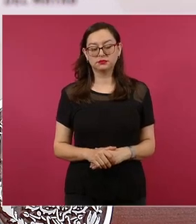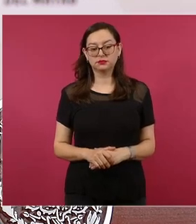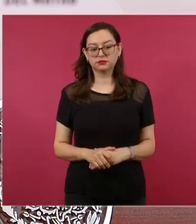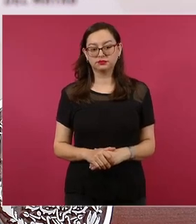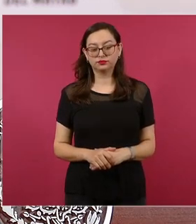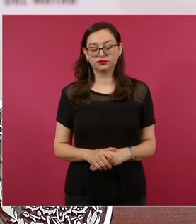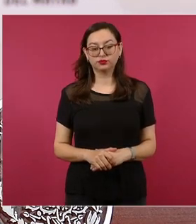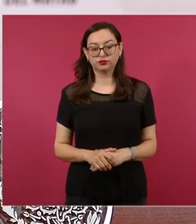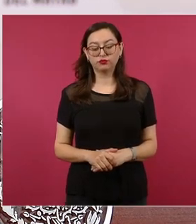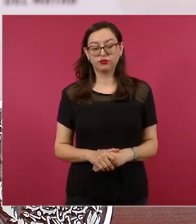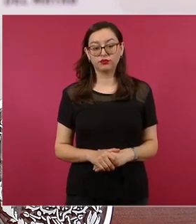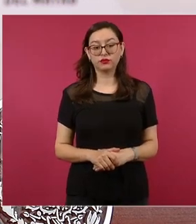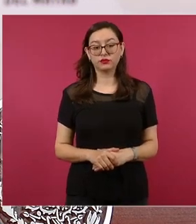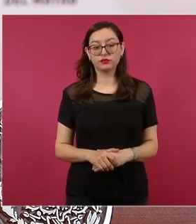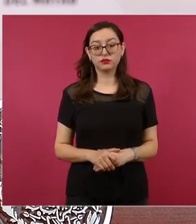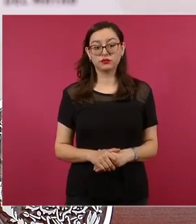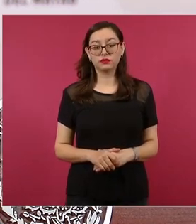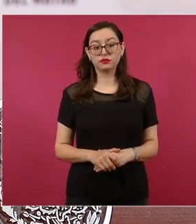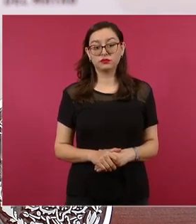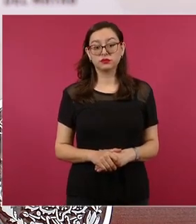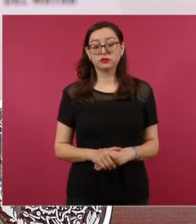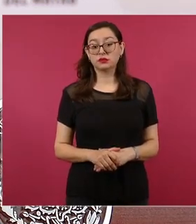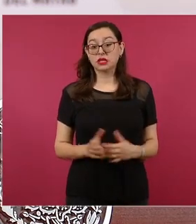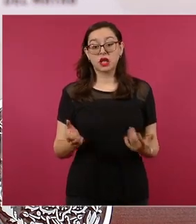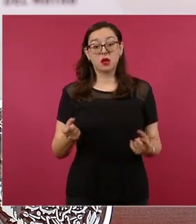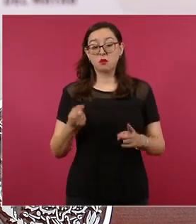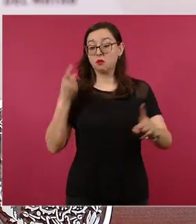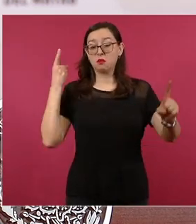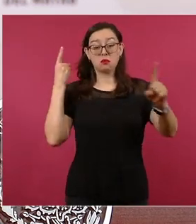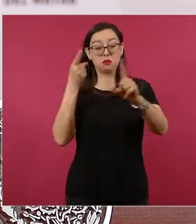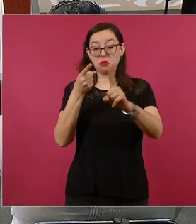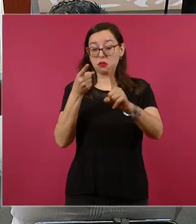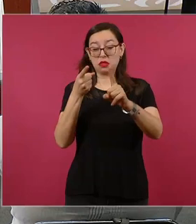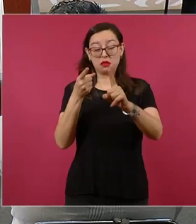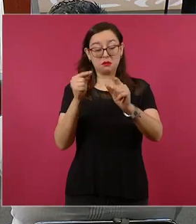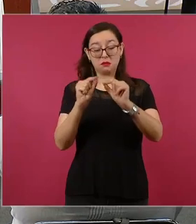O sea, así, si me preguntan cuál es el objetivo principal,